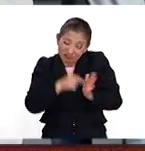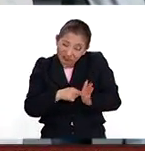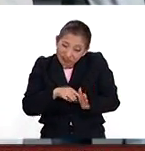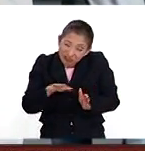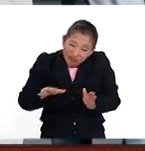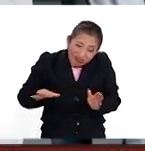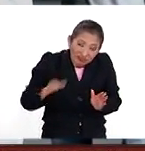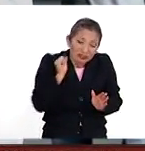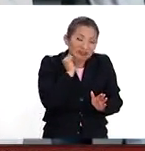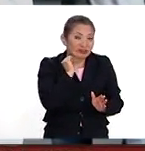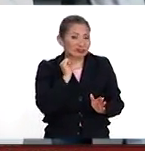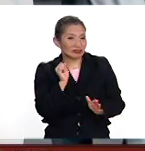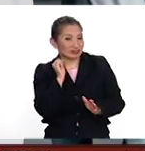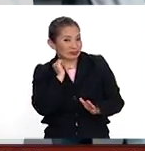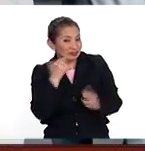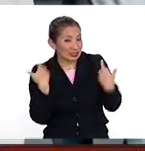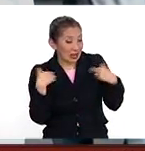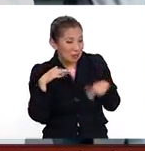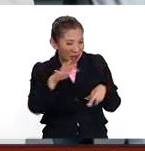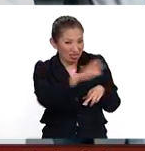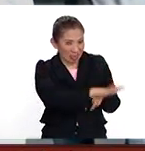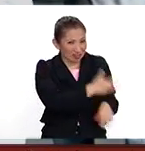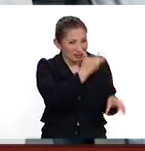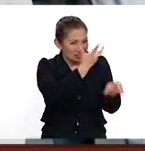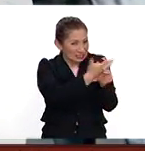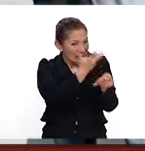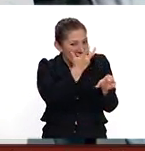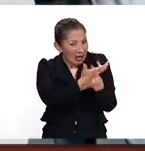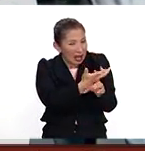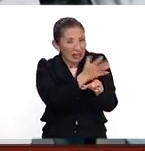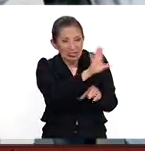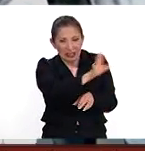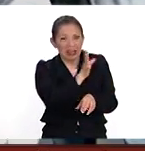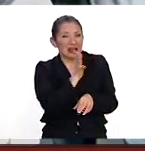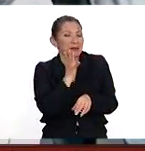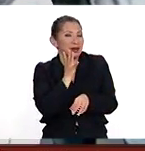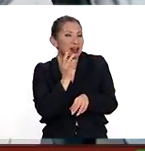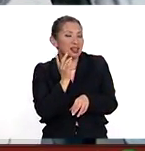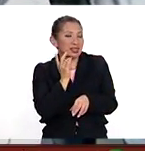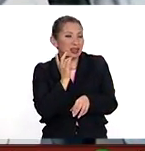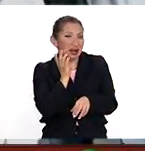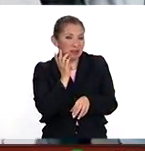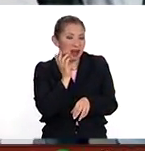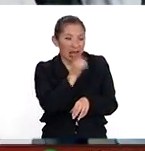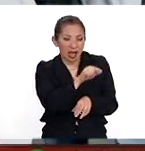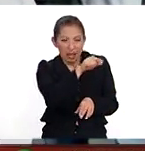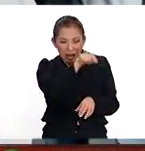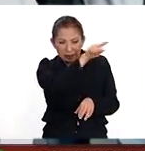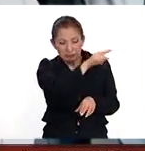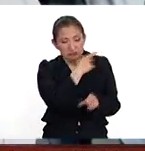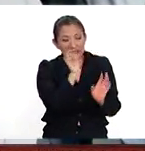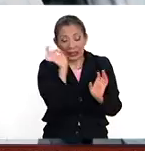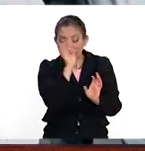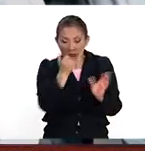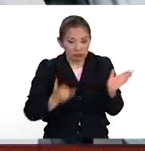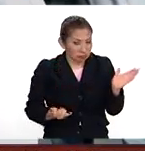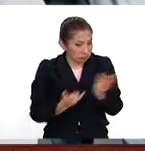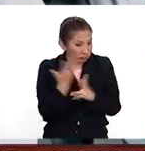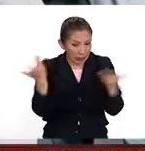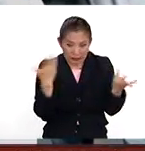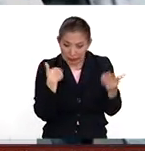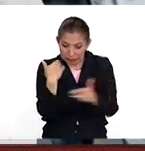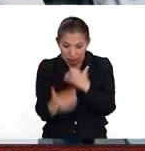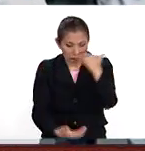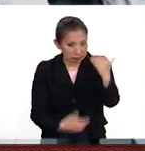los senadores y representantes en la Cámara de todos estos estados van a inmediatamente reaccionar